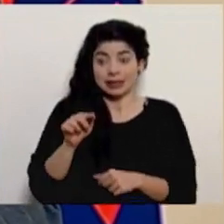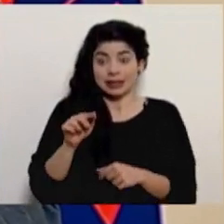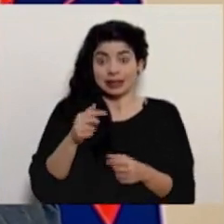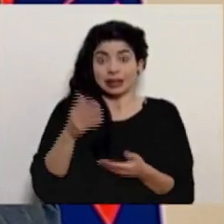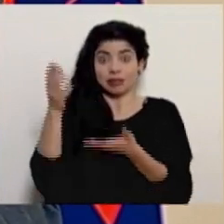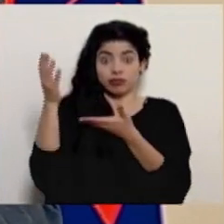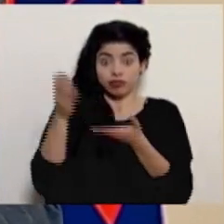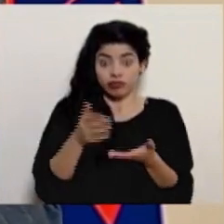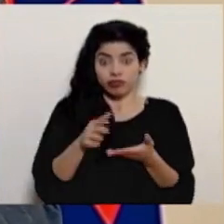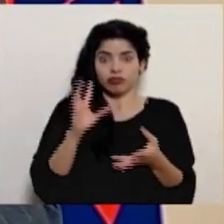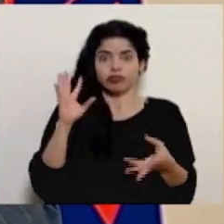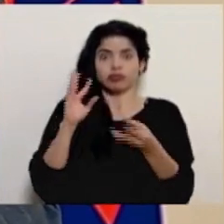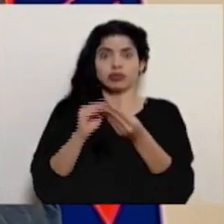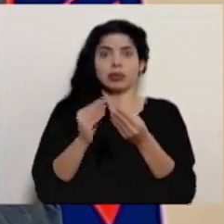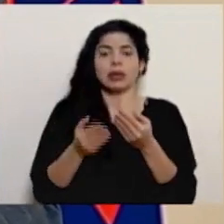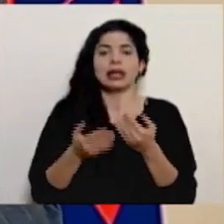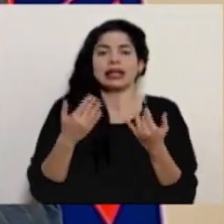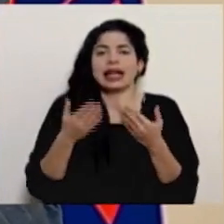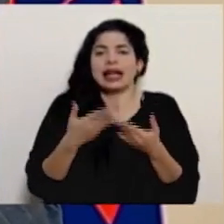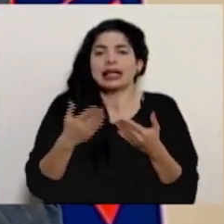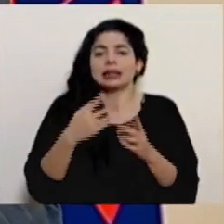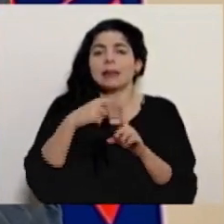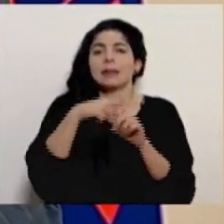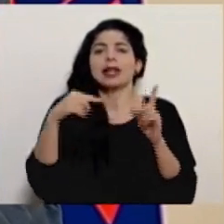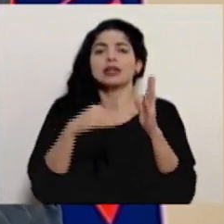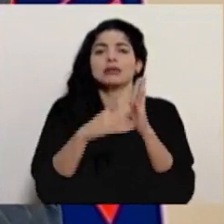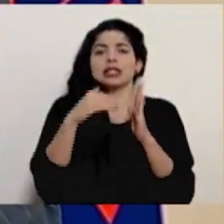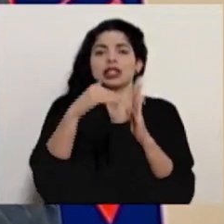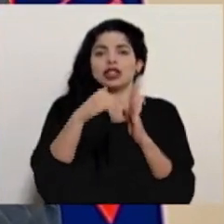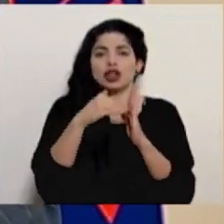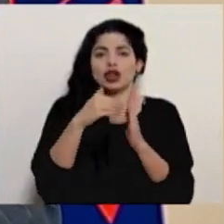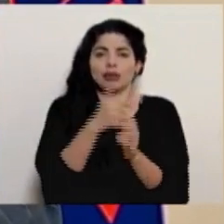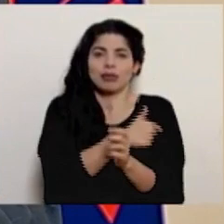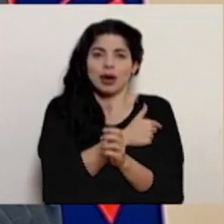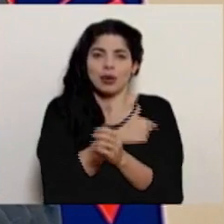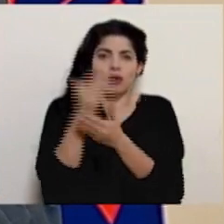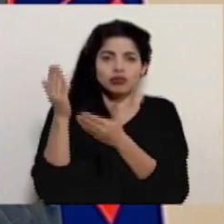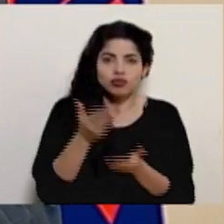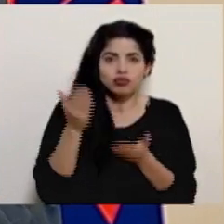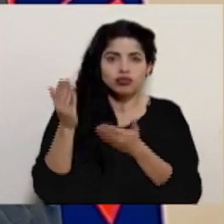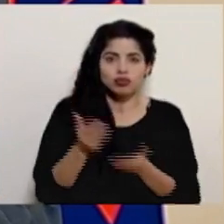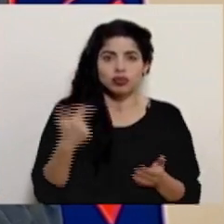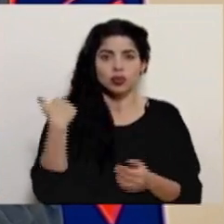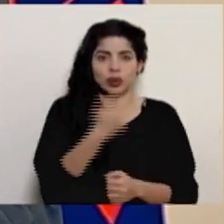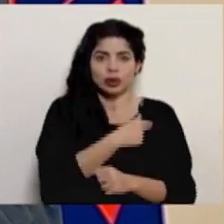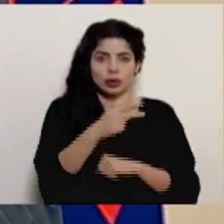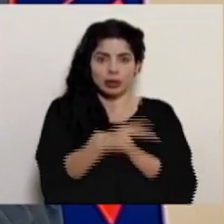llegando prácticamente al 500.000 de dosis recibidas en nuestro país,